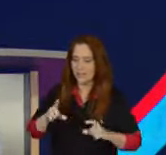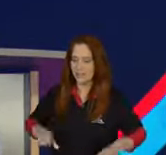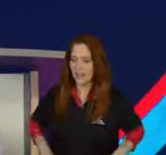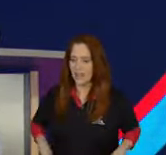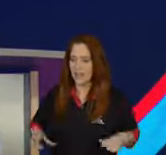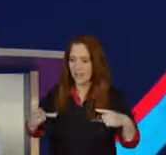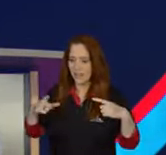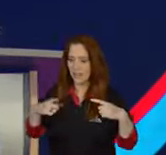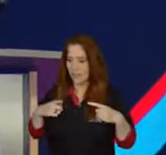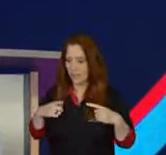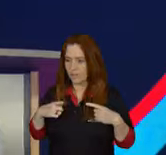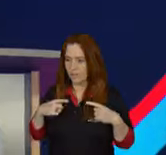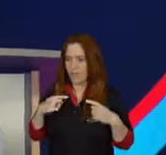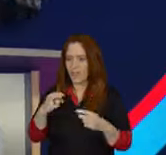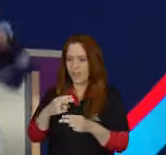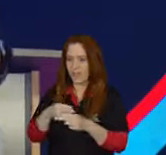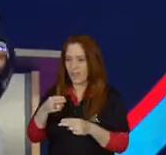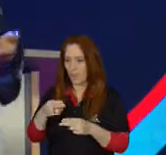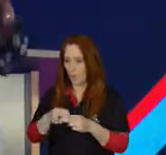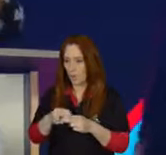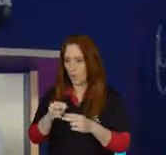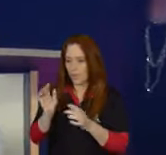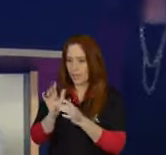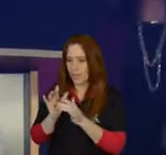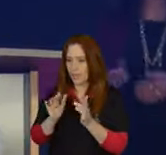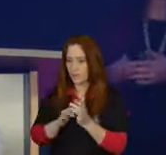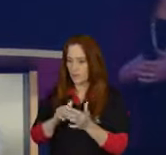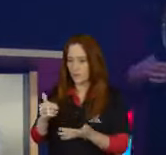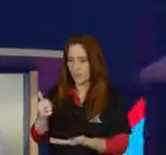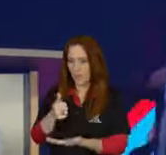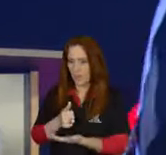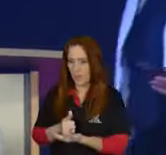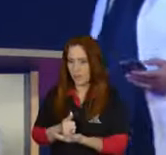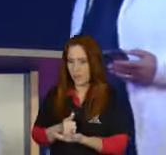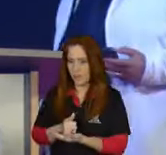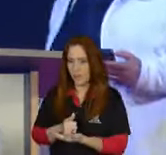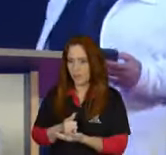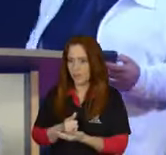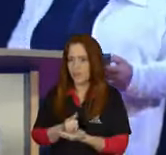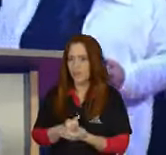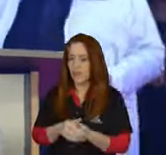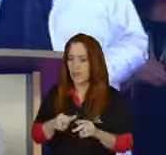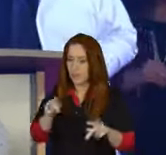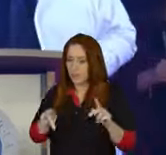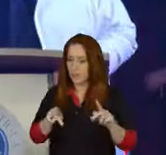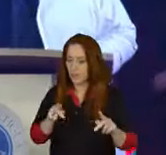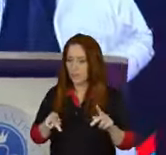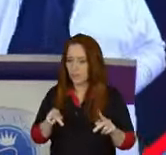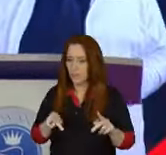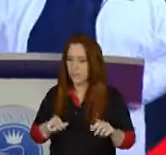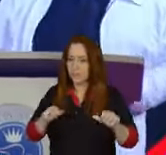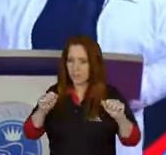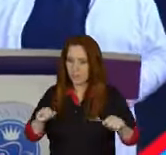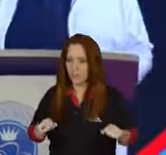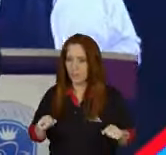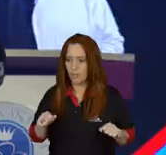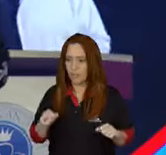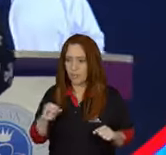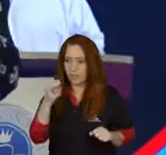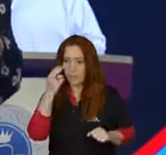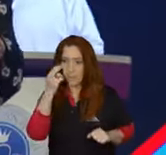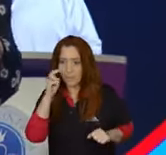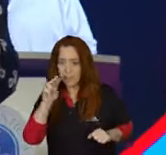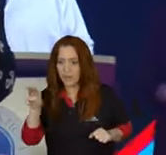de Jesús, amén. Podemos pasar, los que están a través de la televisión o de las redes, pueden hacerlo también a través